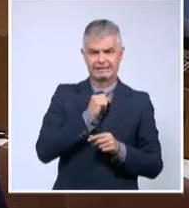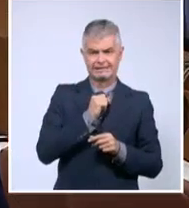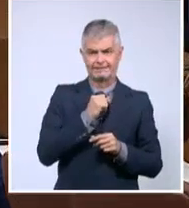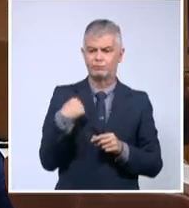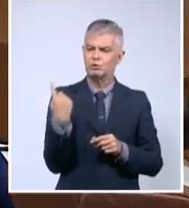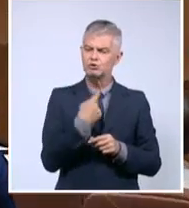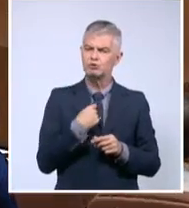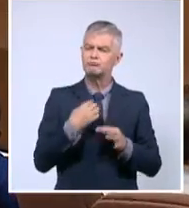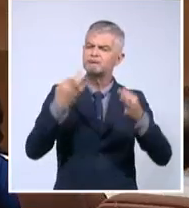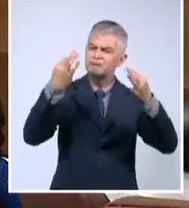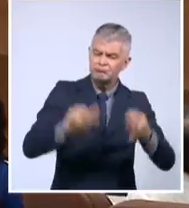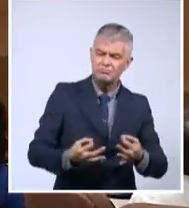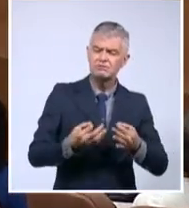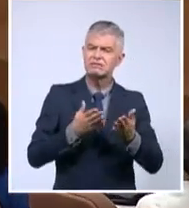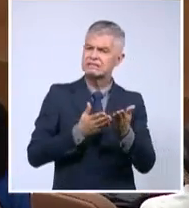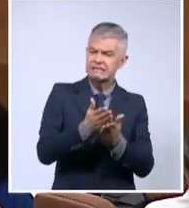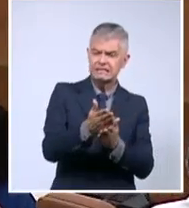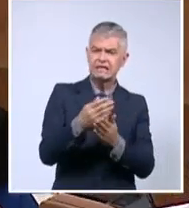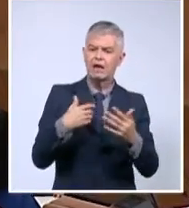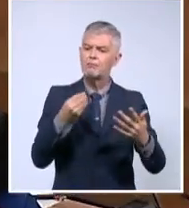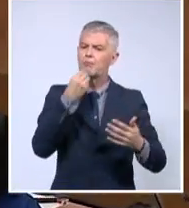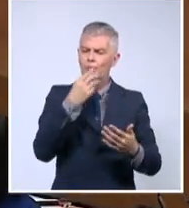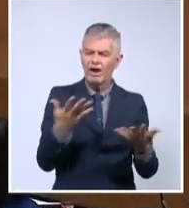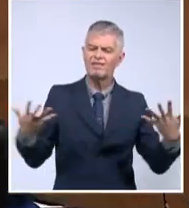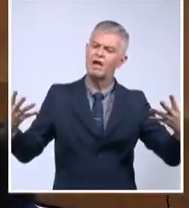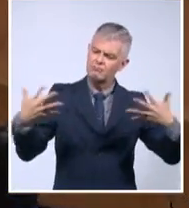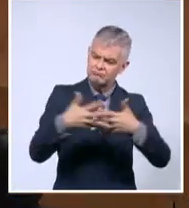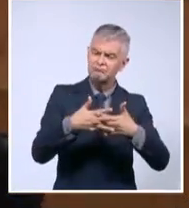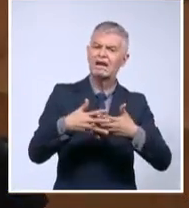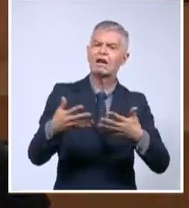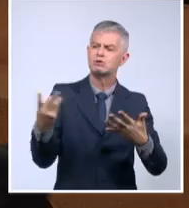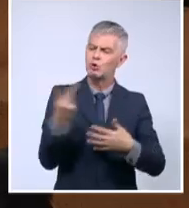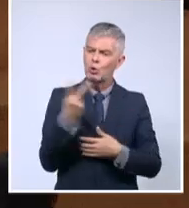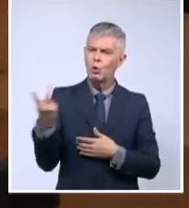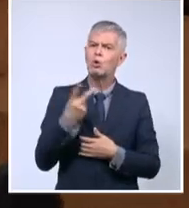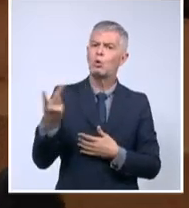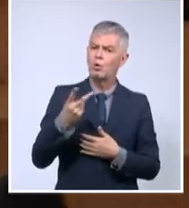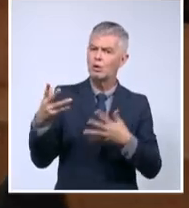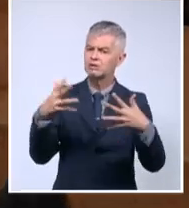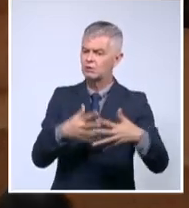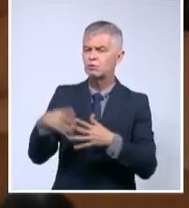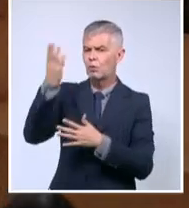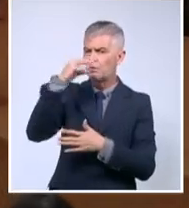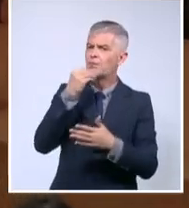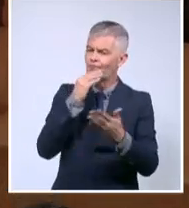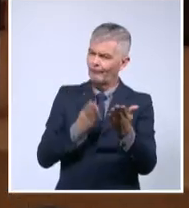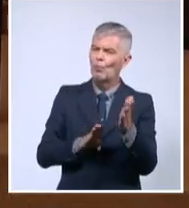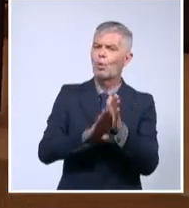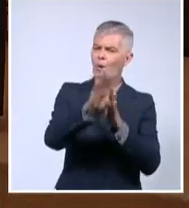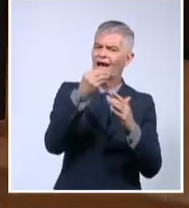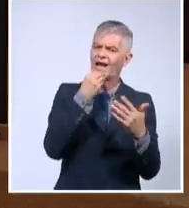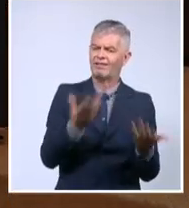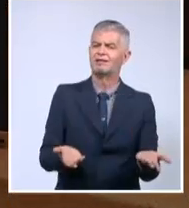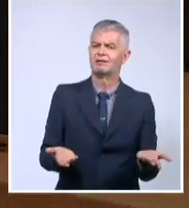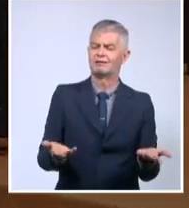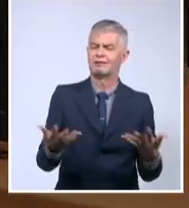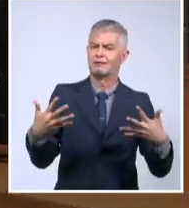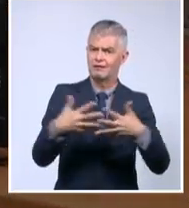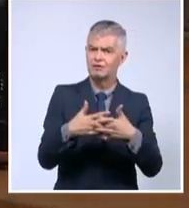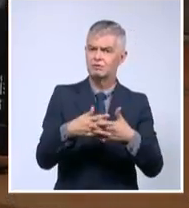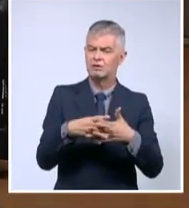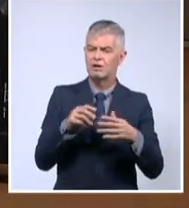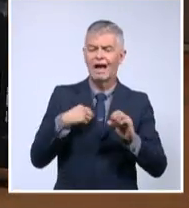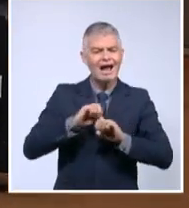de que es posible construir una relación respetuosa y perdurable entre ambas naciones y, como ya se ha dicho con suficiente